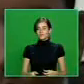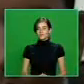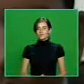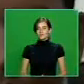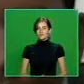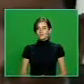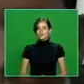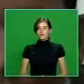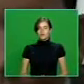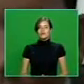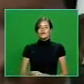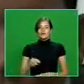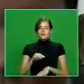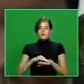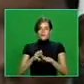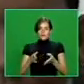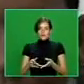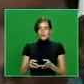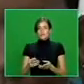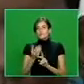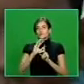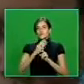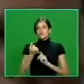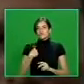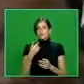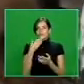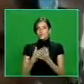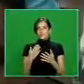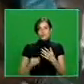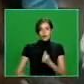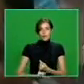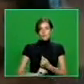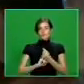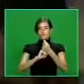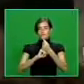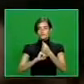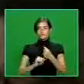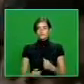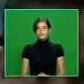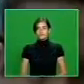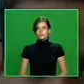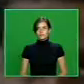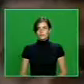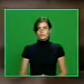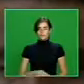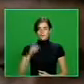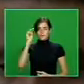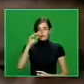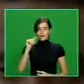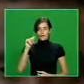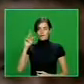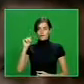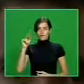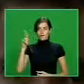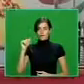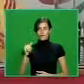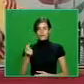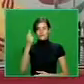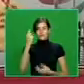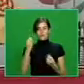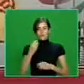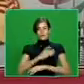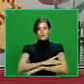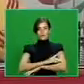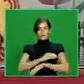nuestro querido ministro de cultura Así que yo le pido todo el apoyo maestro Abreu para que nos enseñe el método la